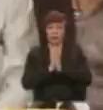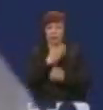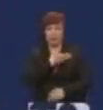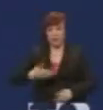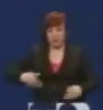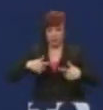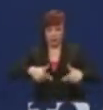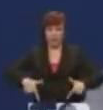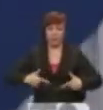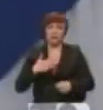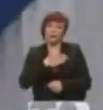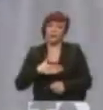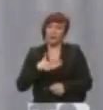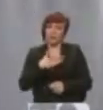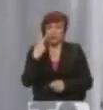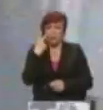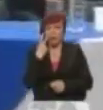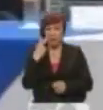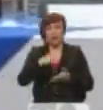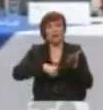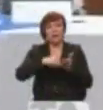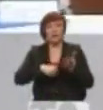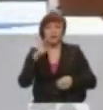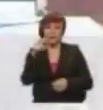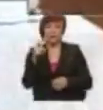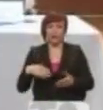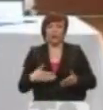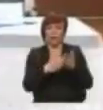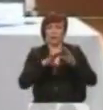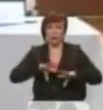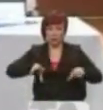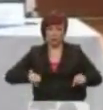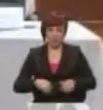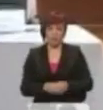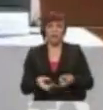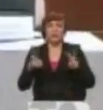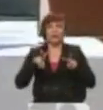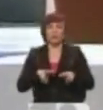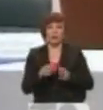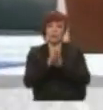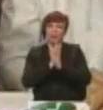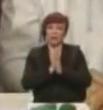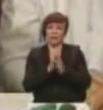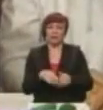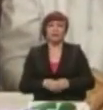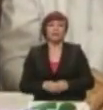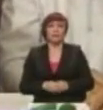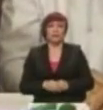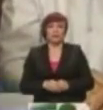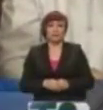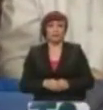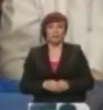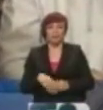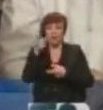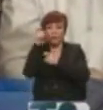Moreno radicalizar su lucha contra la corrupción y al fiscal Carlos Vaca Mancheno una solicitud en particular. Demandar del